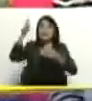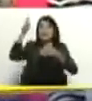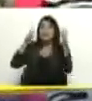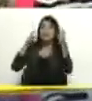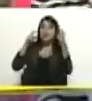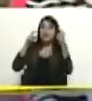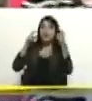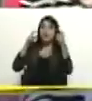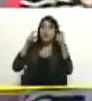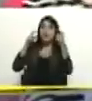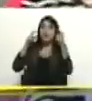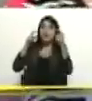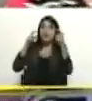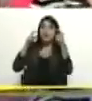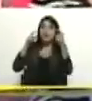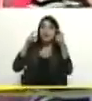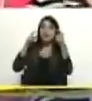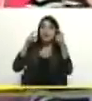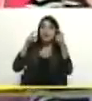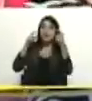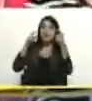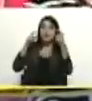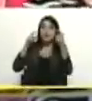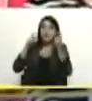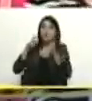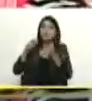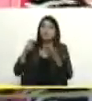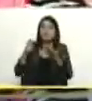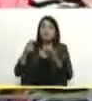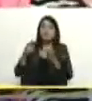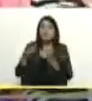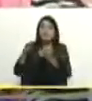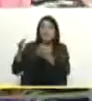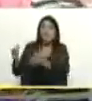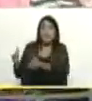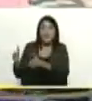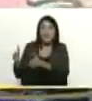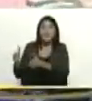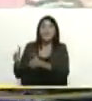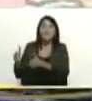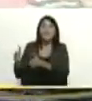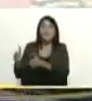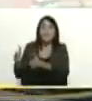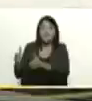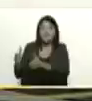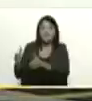está nuestro comandante al lado de Aristóbulo, de José Vicente,